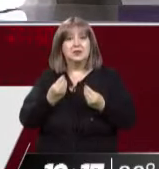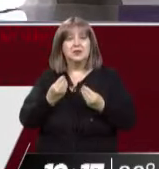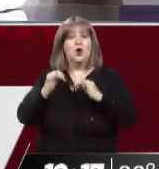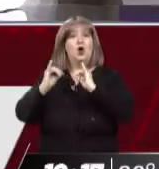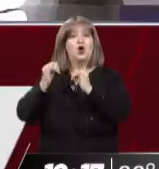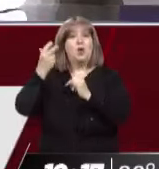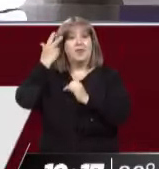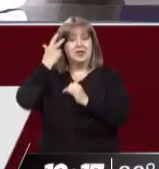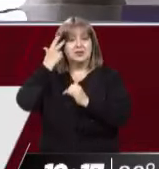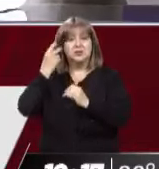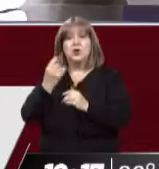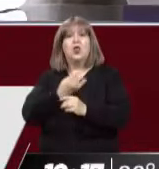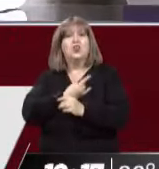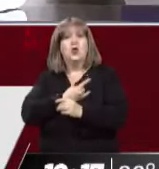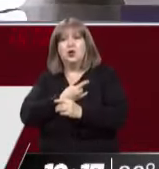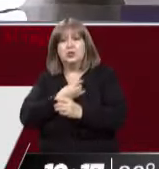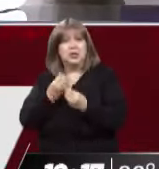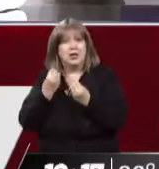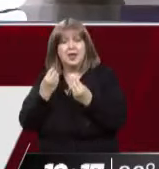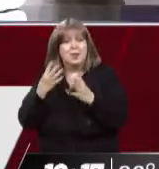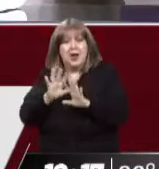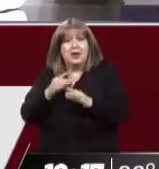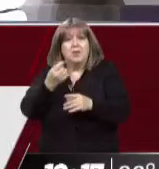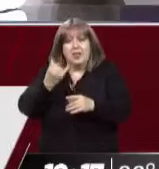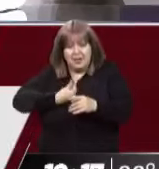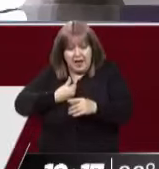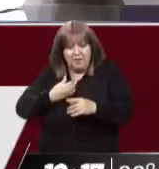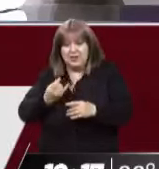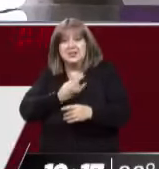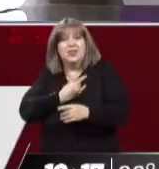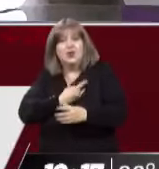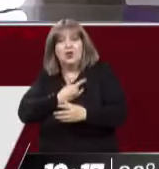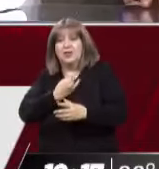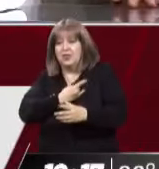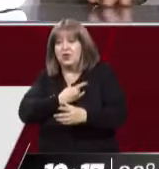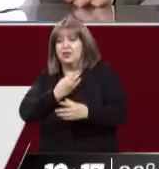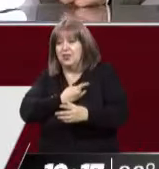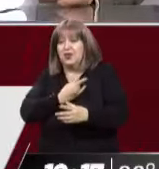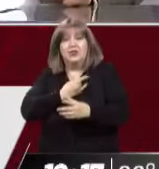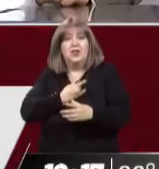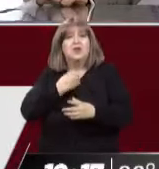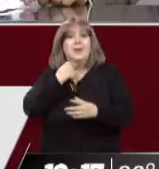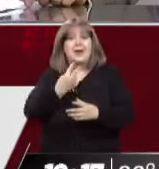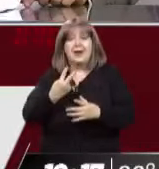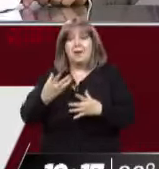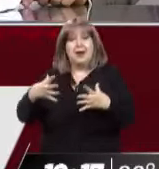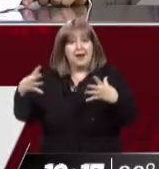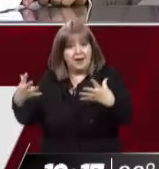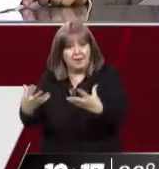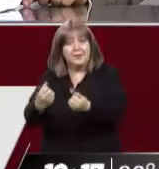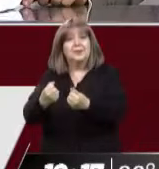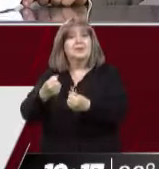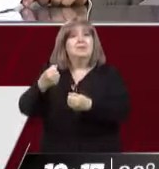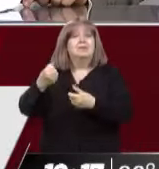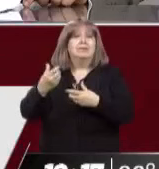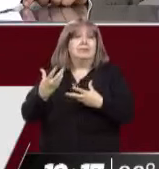Que me señalen dónde está, nada más, es lo que decía la madre. Claro, es lo que dice la mamá, y lo viene diciendo desde hace casi un año y medio. La fiscalía lo